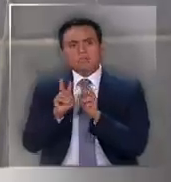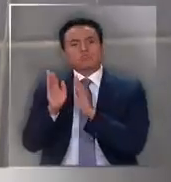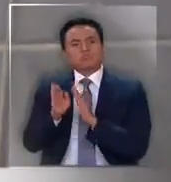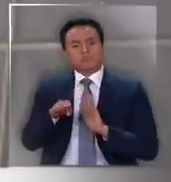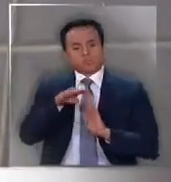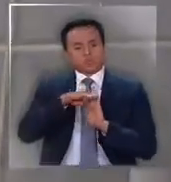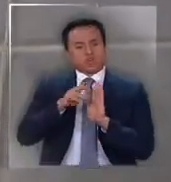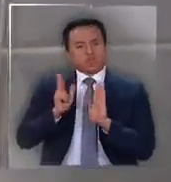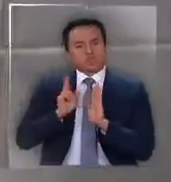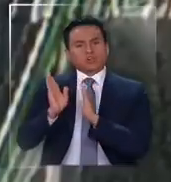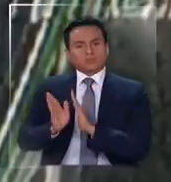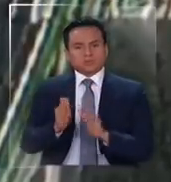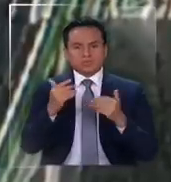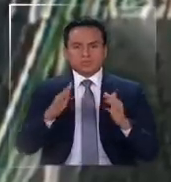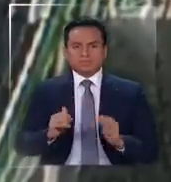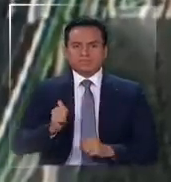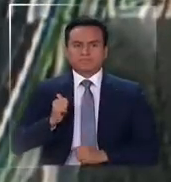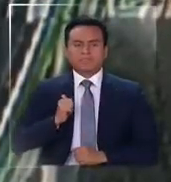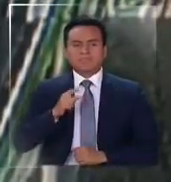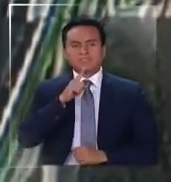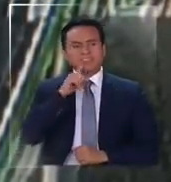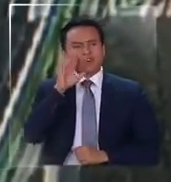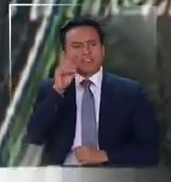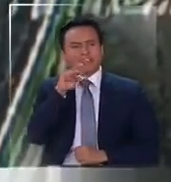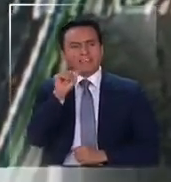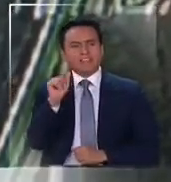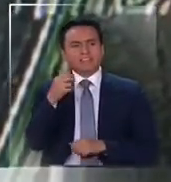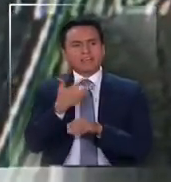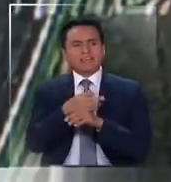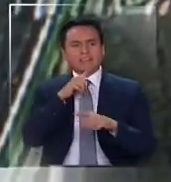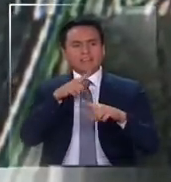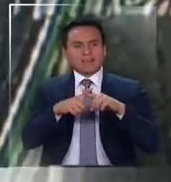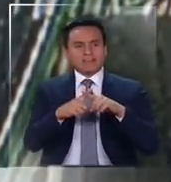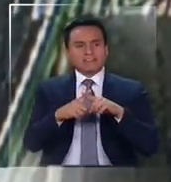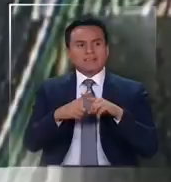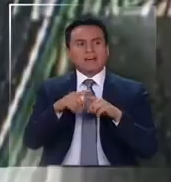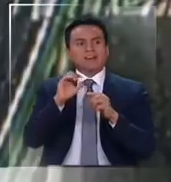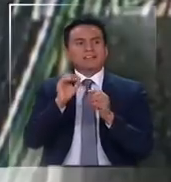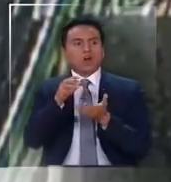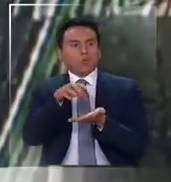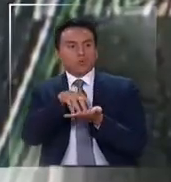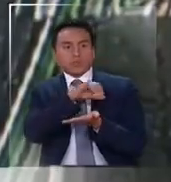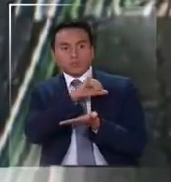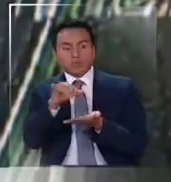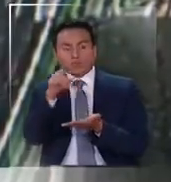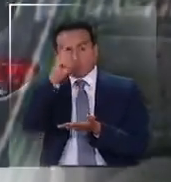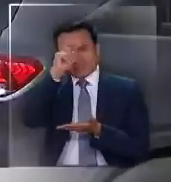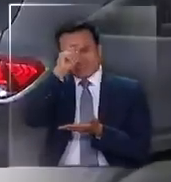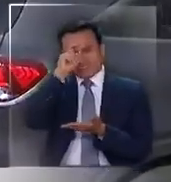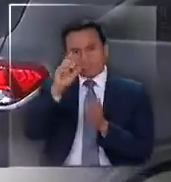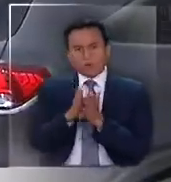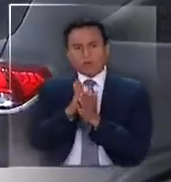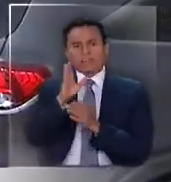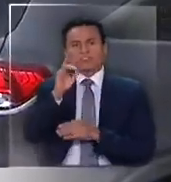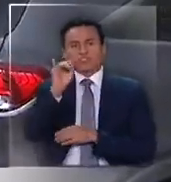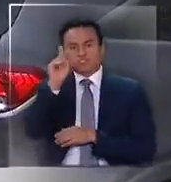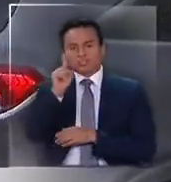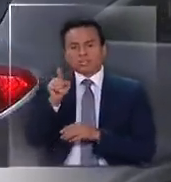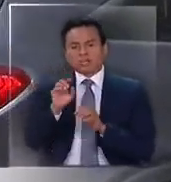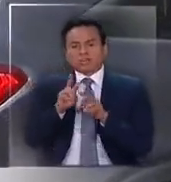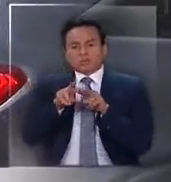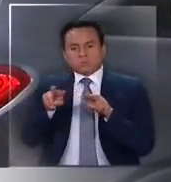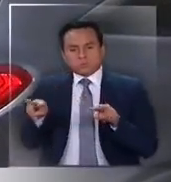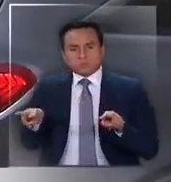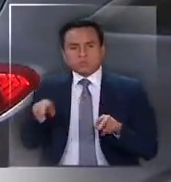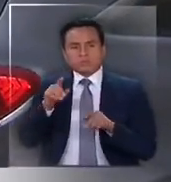los protocolos correspondientes. El tío Daniel fue llevado a bordo de un taxi hasta el SAR de la comuna, pero luego al Hospital San Juan de Dios, donde fue estabilizado y